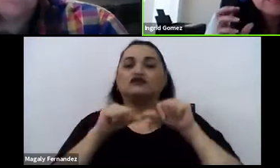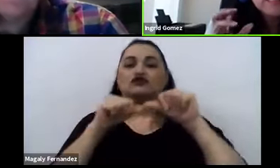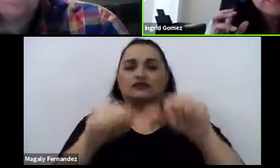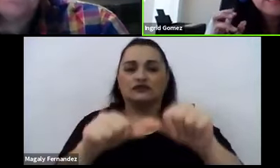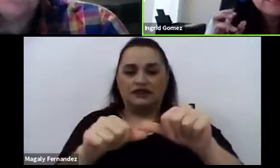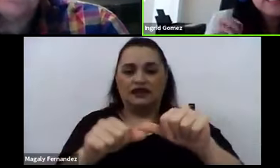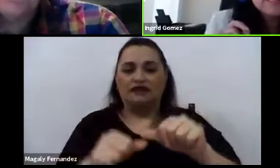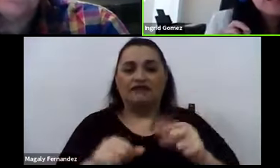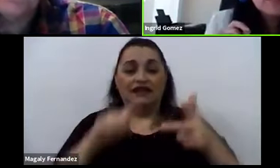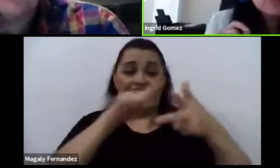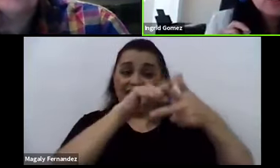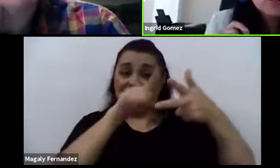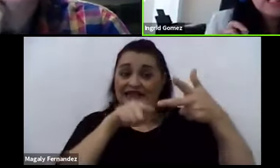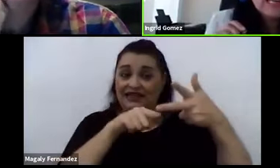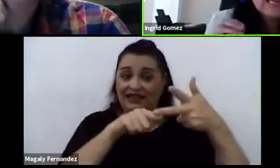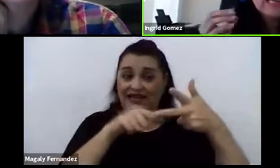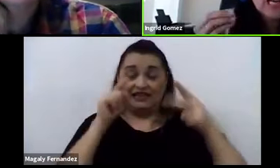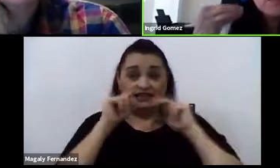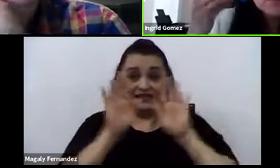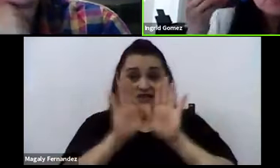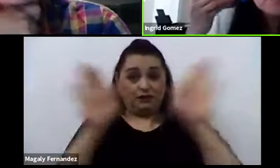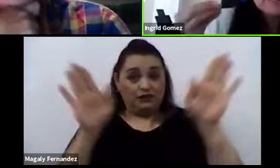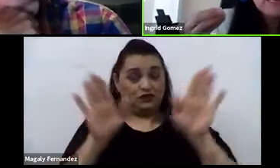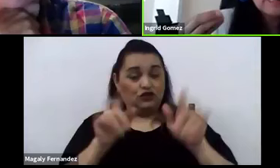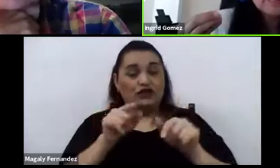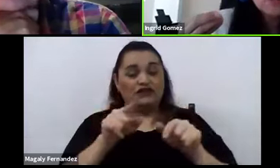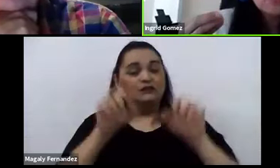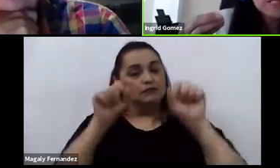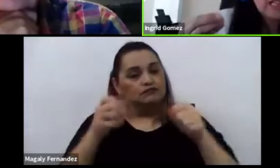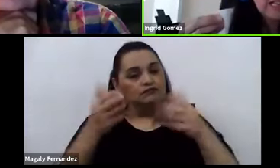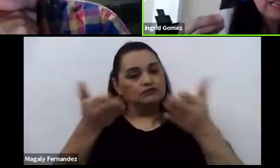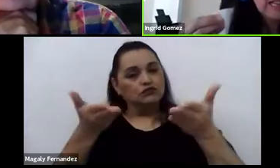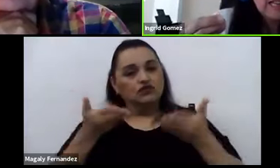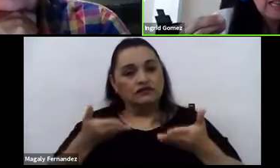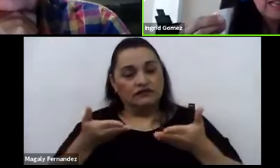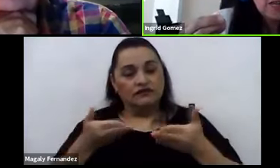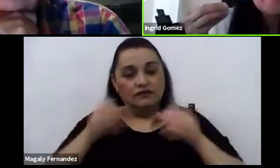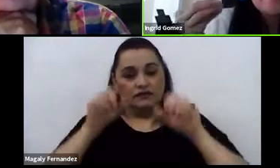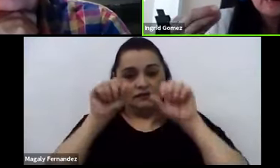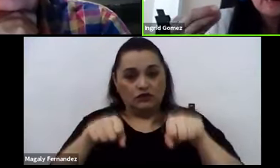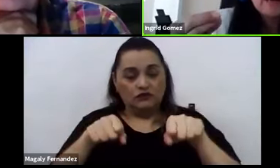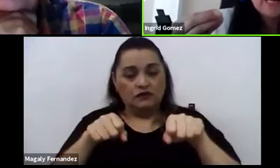Con estas tres dimensiones generar la posibilidad entonces de